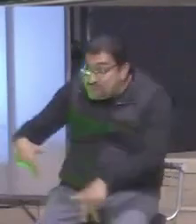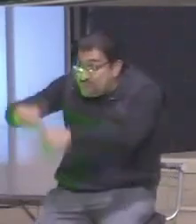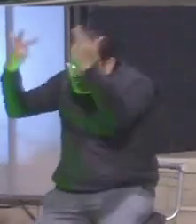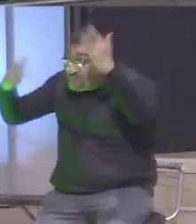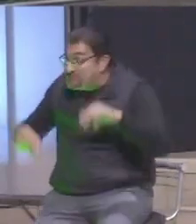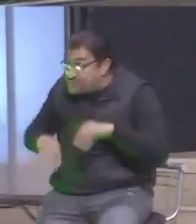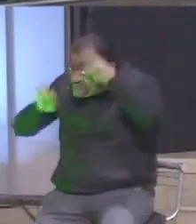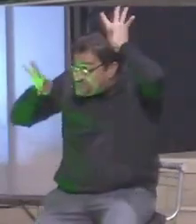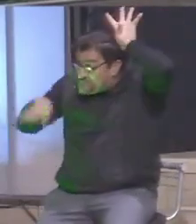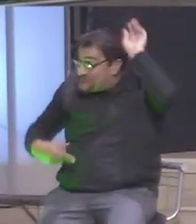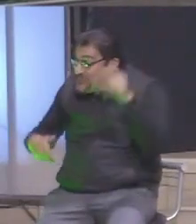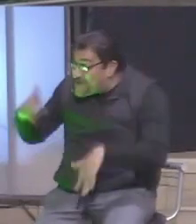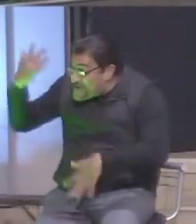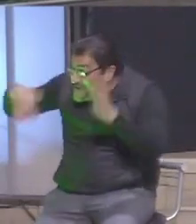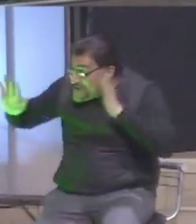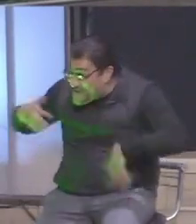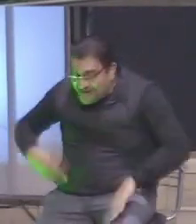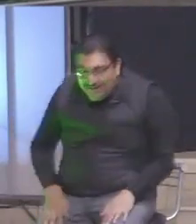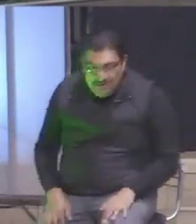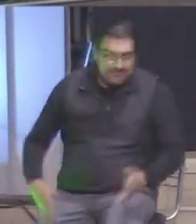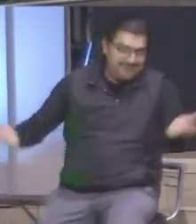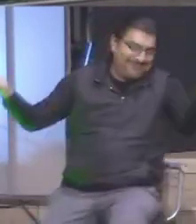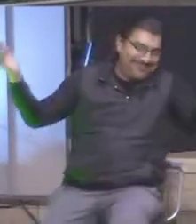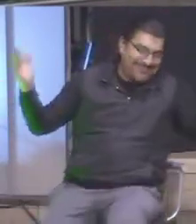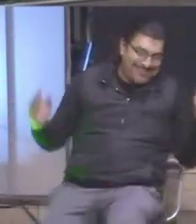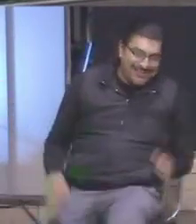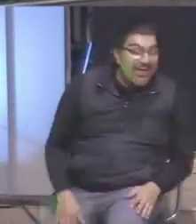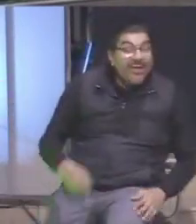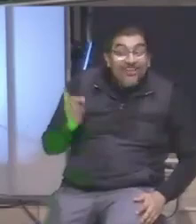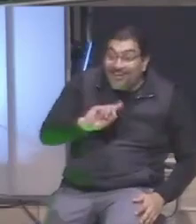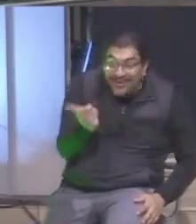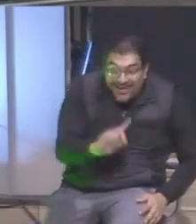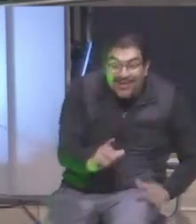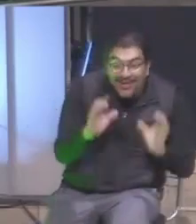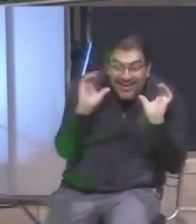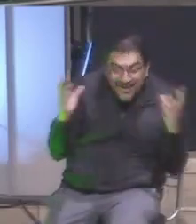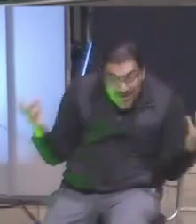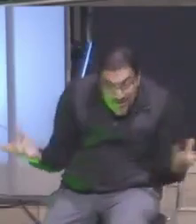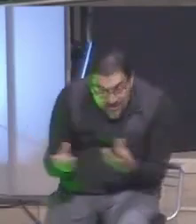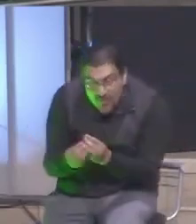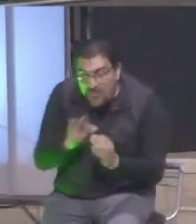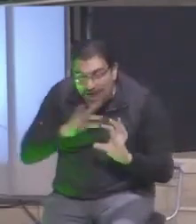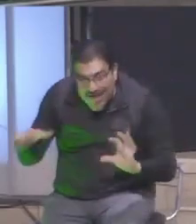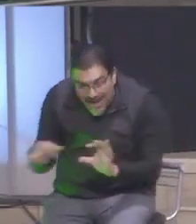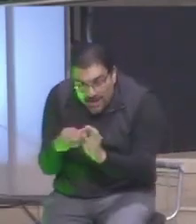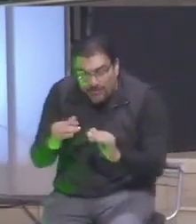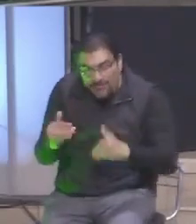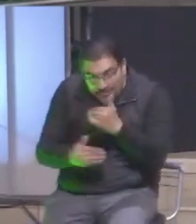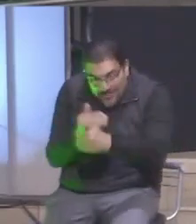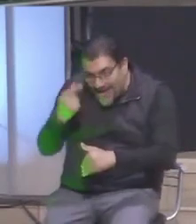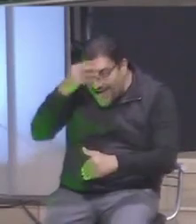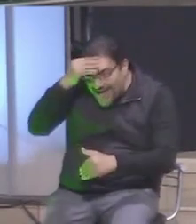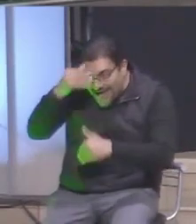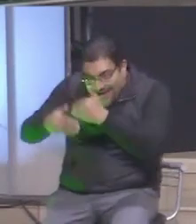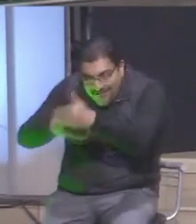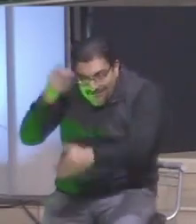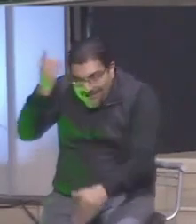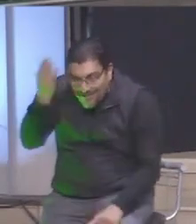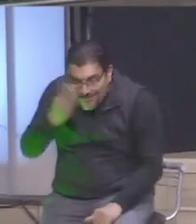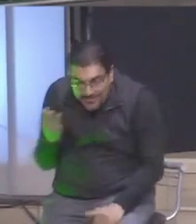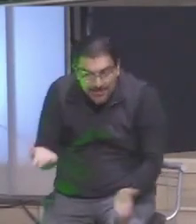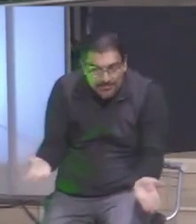dientes hasta en eso Dios te da la oportunidad de poder participar y de crecer para